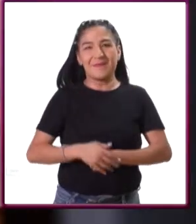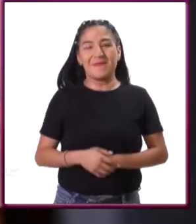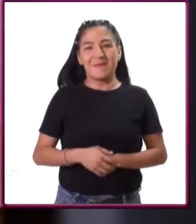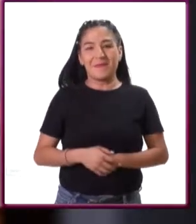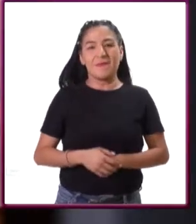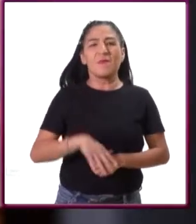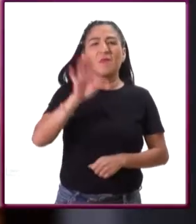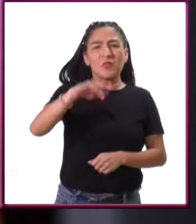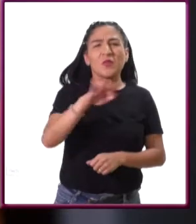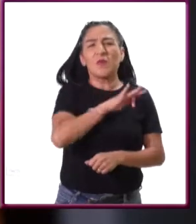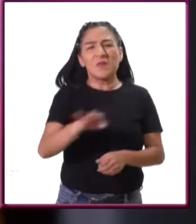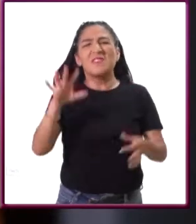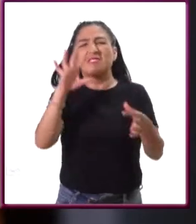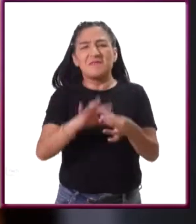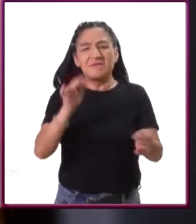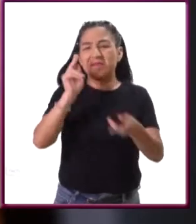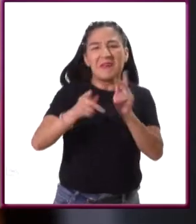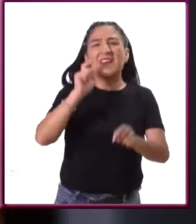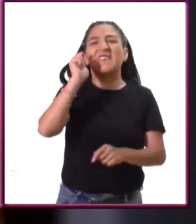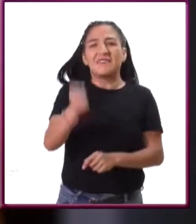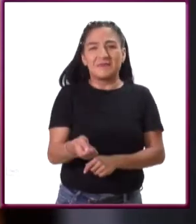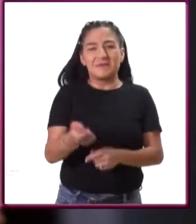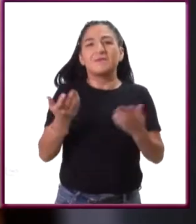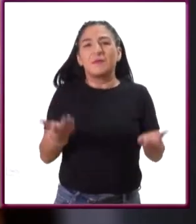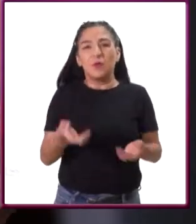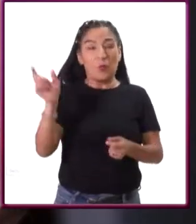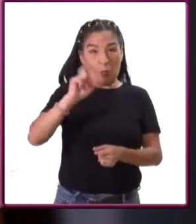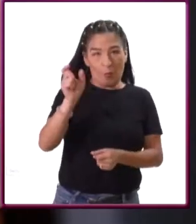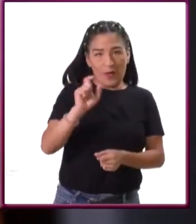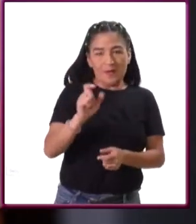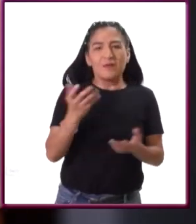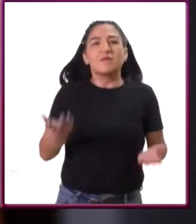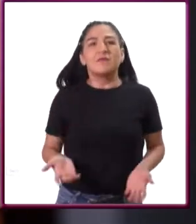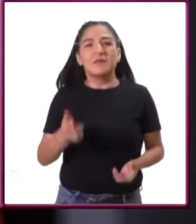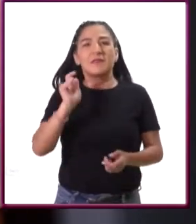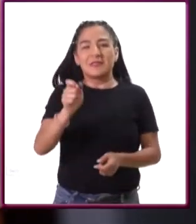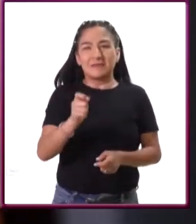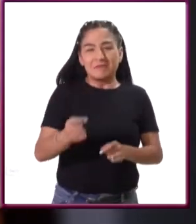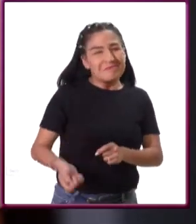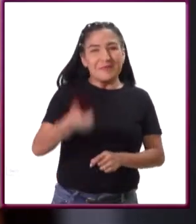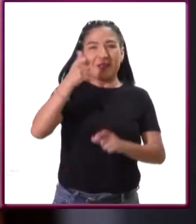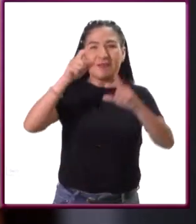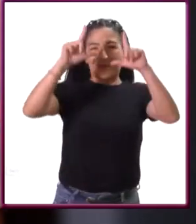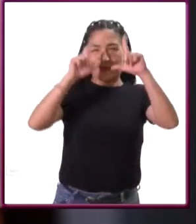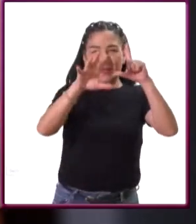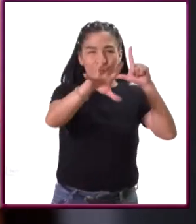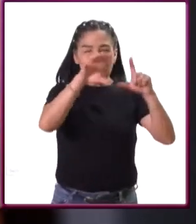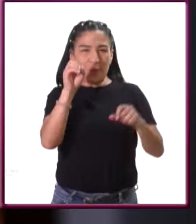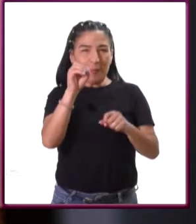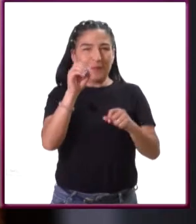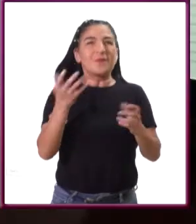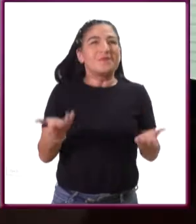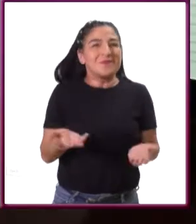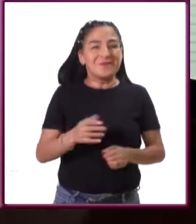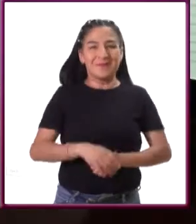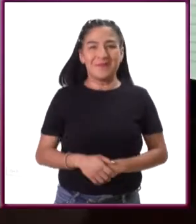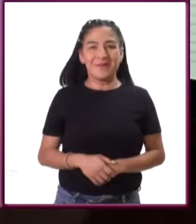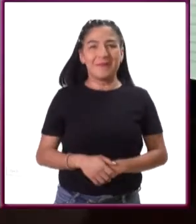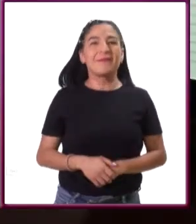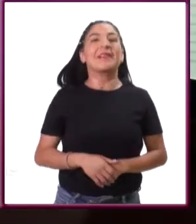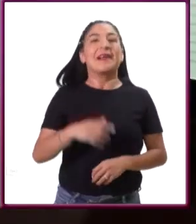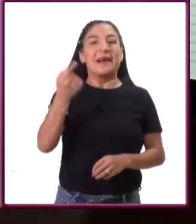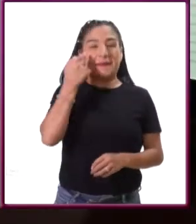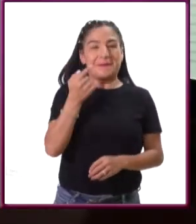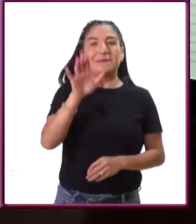todas. Oye, ¿podrías platicarnos cómo fue, cuándo y cómo fue que se capturó la primer fotografía?